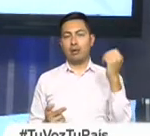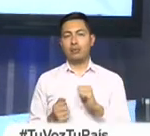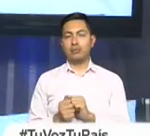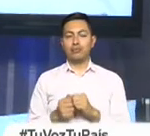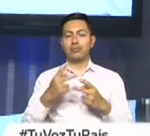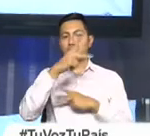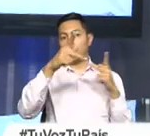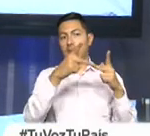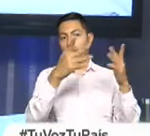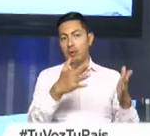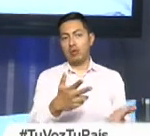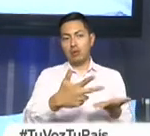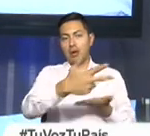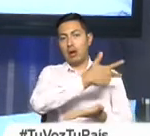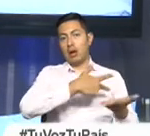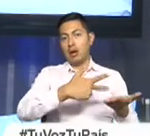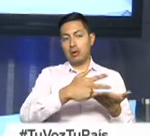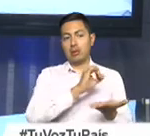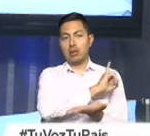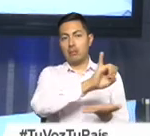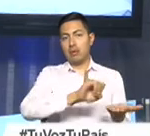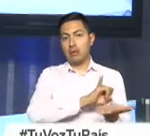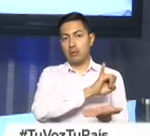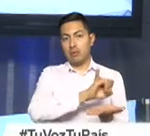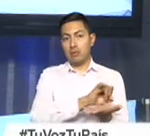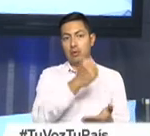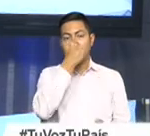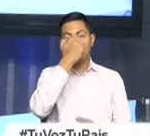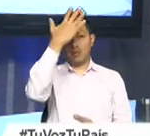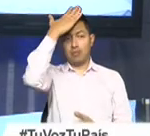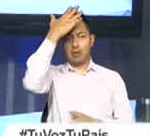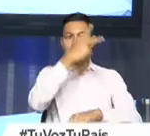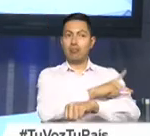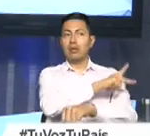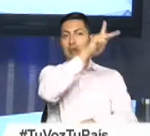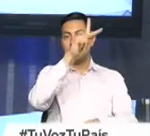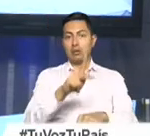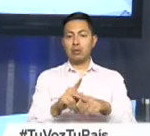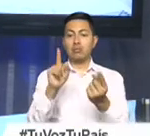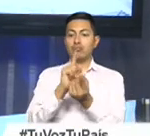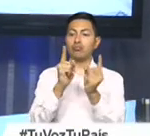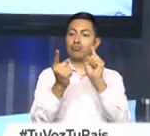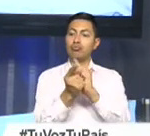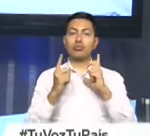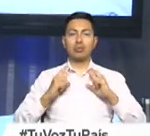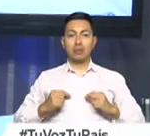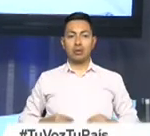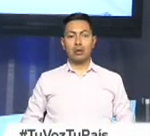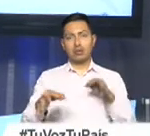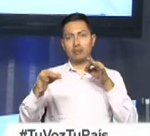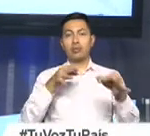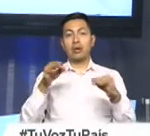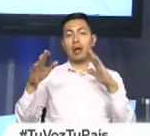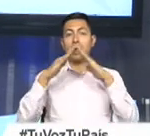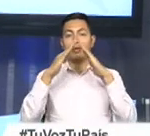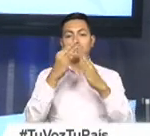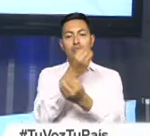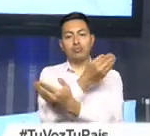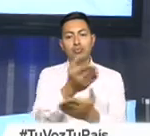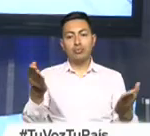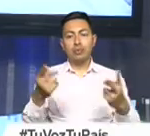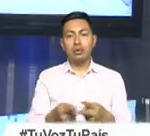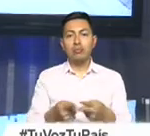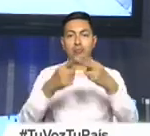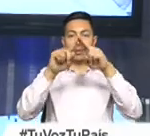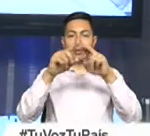Imbabura, Santo Domingo de los Áchilas y Pichincha. En el encuentro se conoció detalles de la misión Casa para Todos, que arrancará los primeros